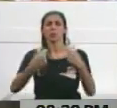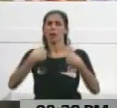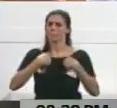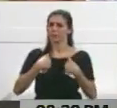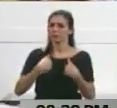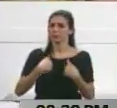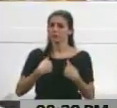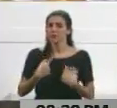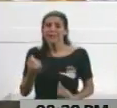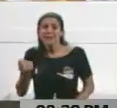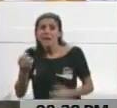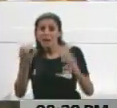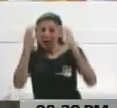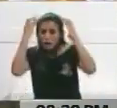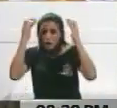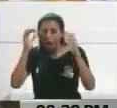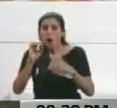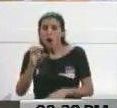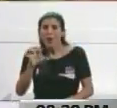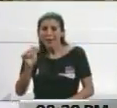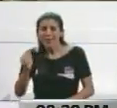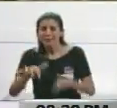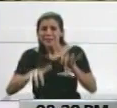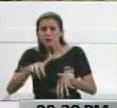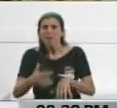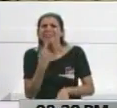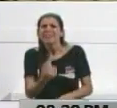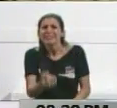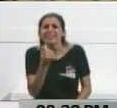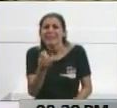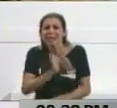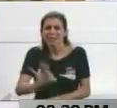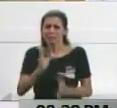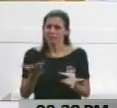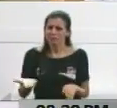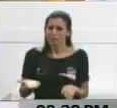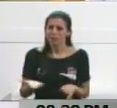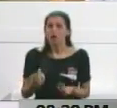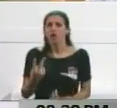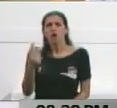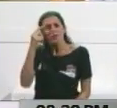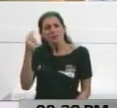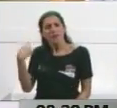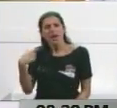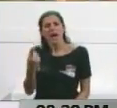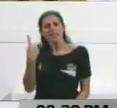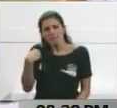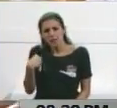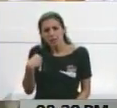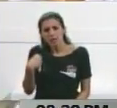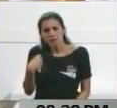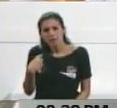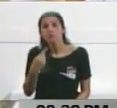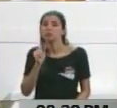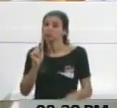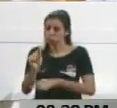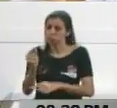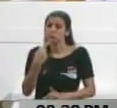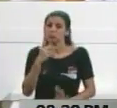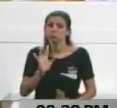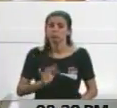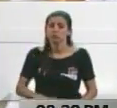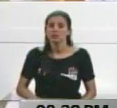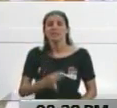Almugre, porque esos son tus amiguitos, pues. Hace dos días, o ayer sería, hace dos días,